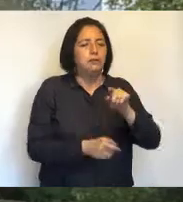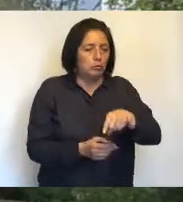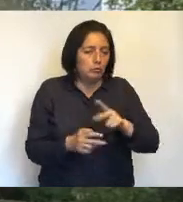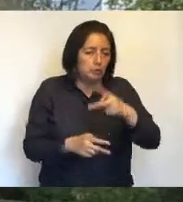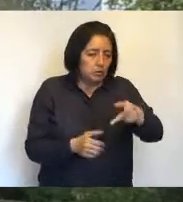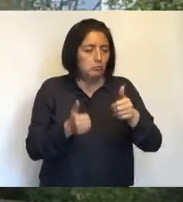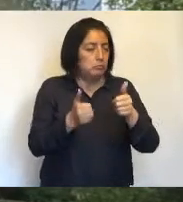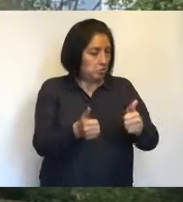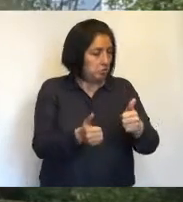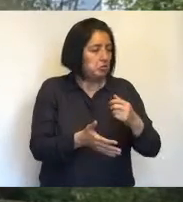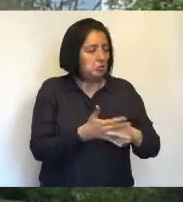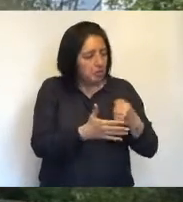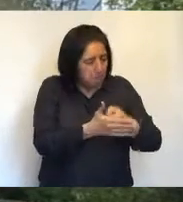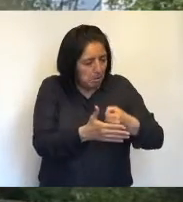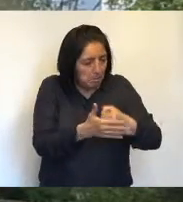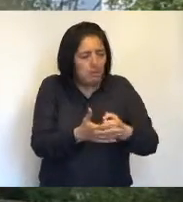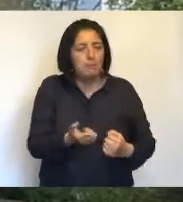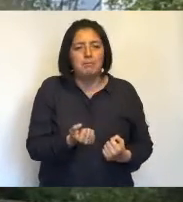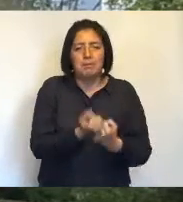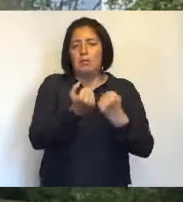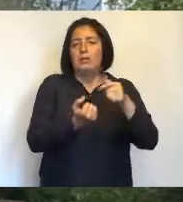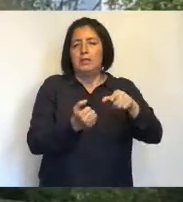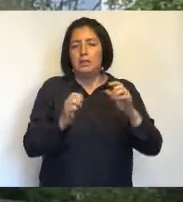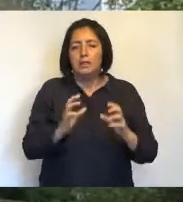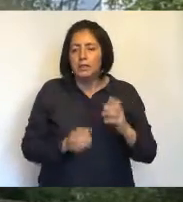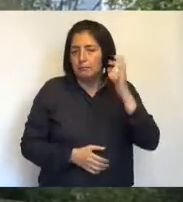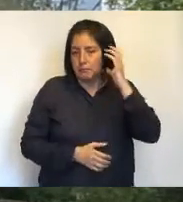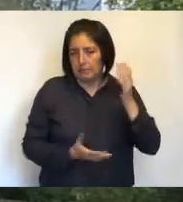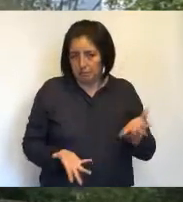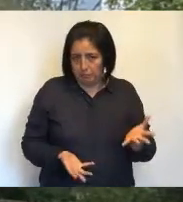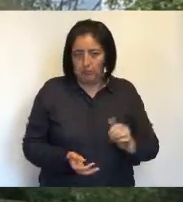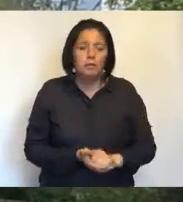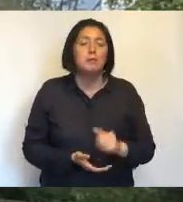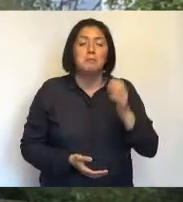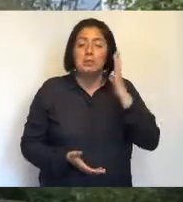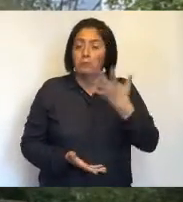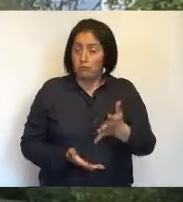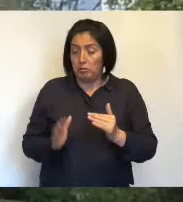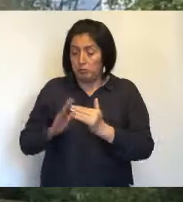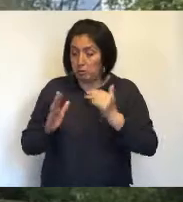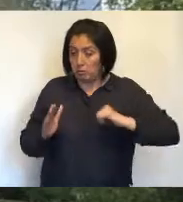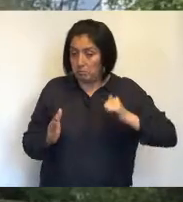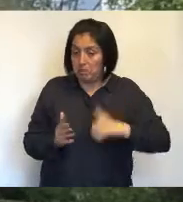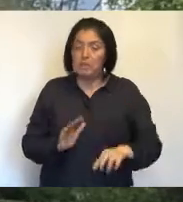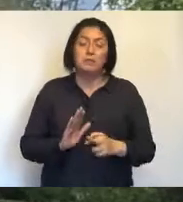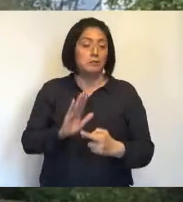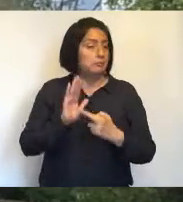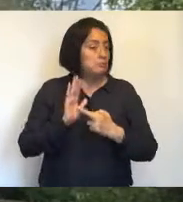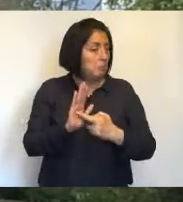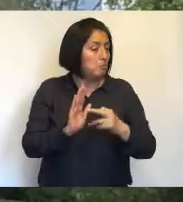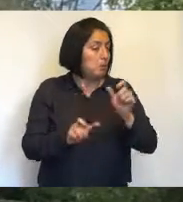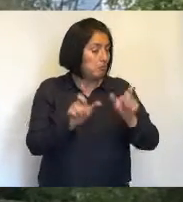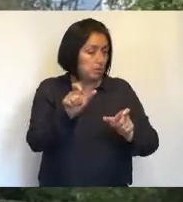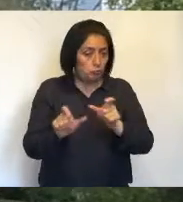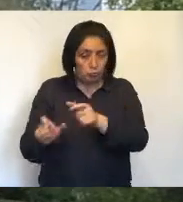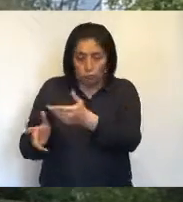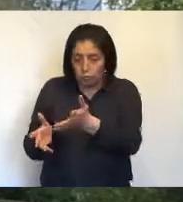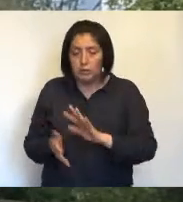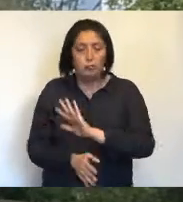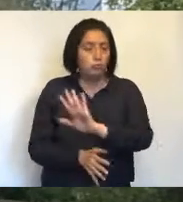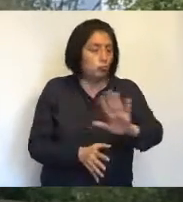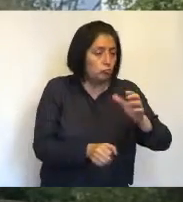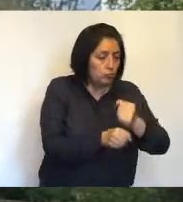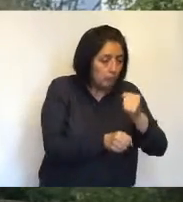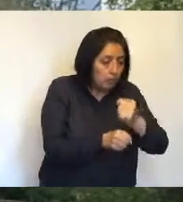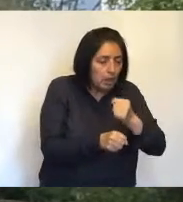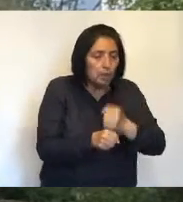hombro para sacar adelante esta municipalidad. Miraflores es siempre una municipalidad que se distingue por su gente, por